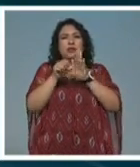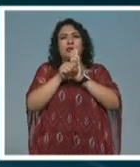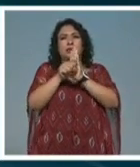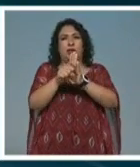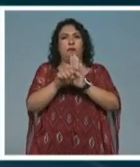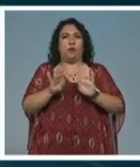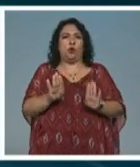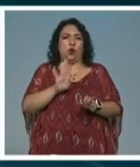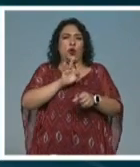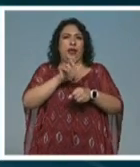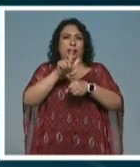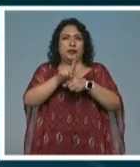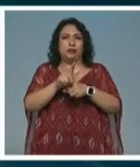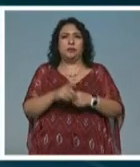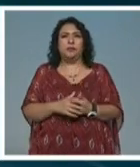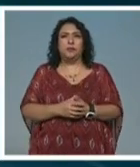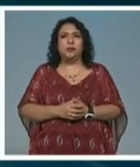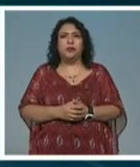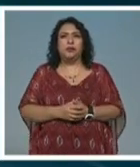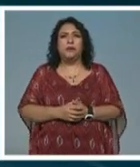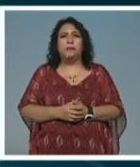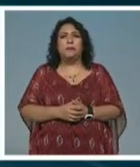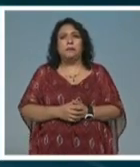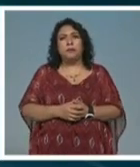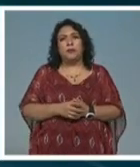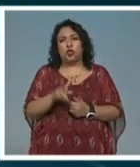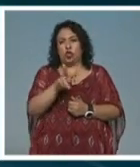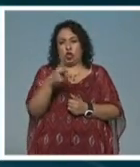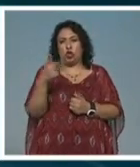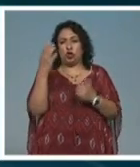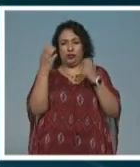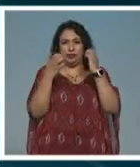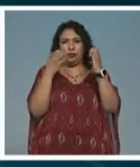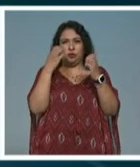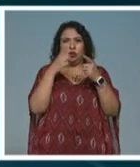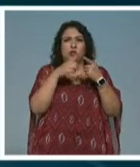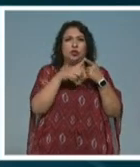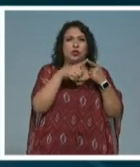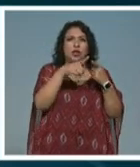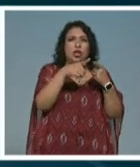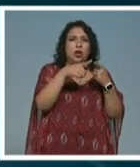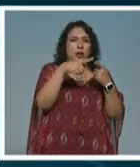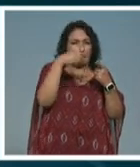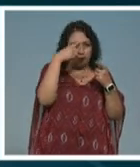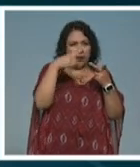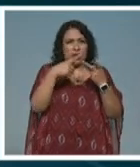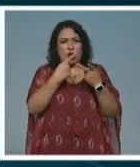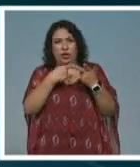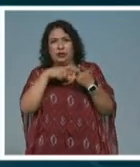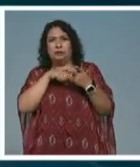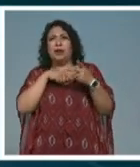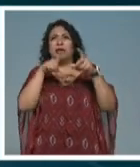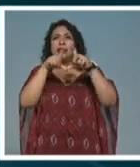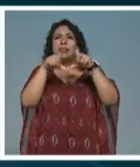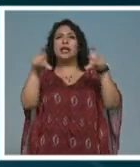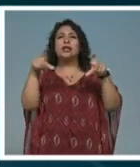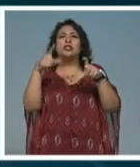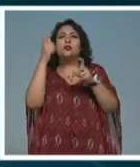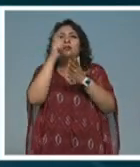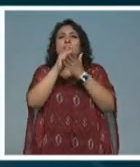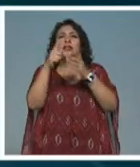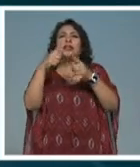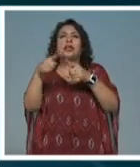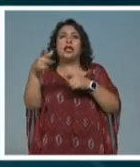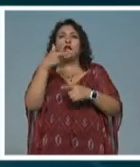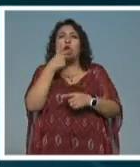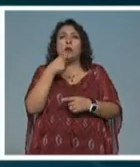muy particular. Para las dos exposiciones, la de México y España, me hace el texto un historiador del arte